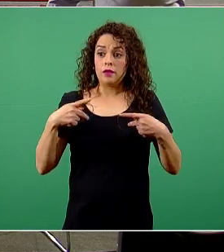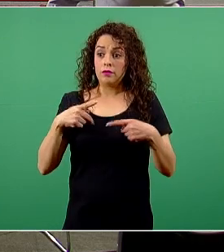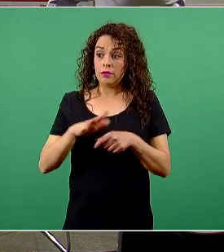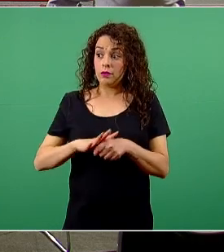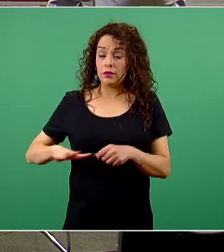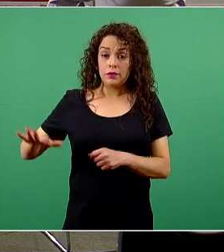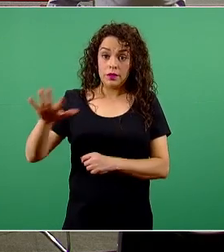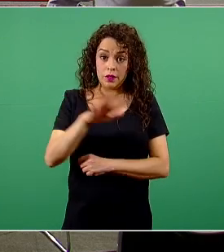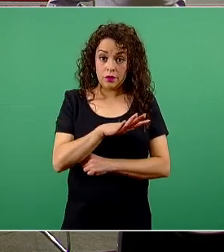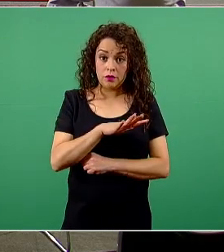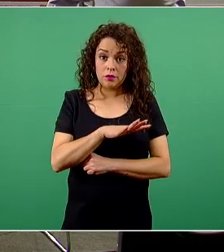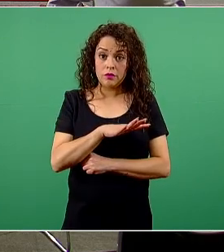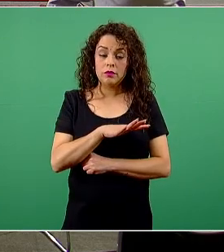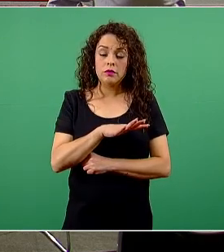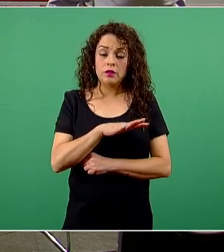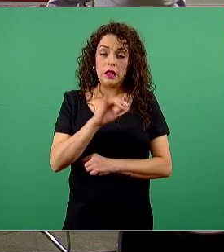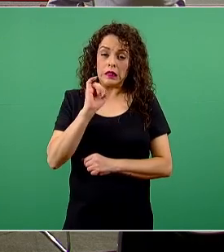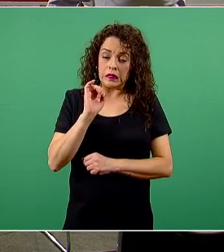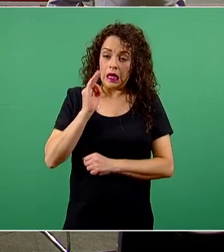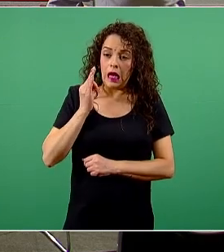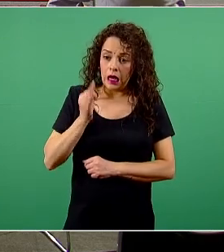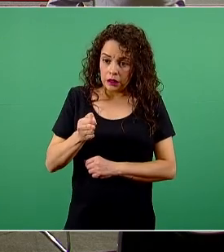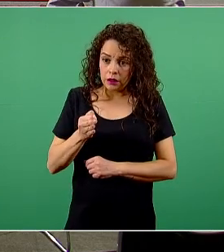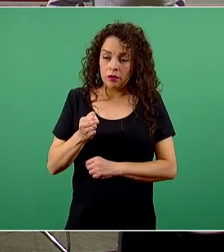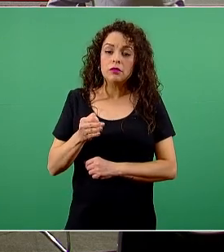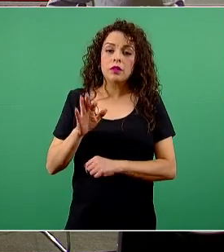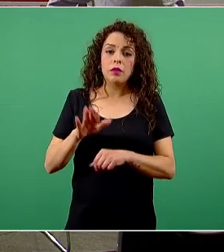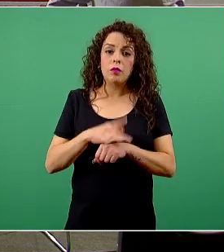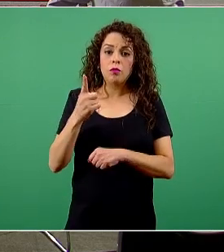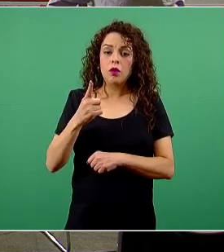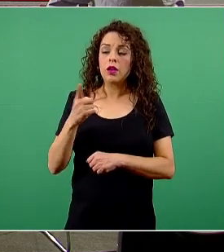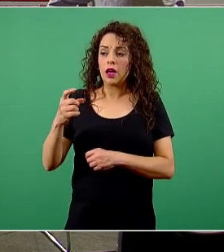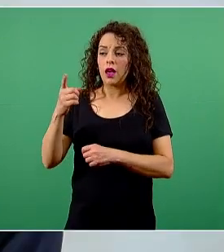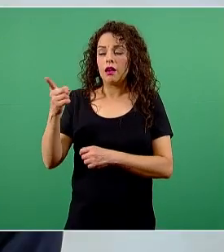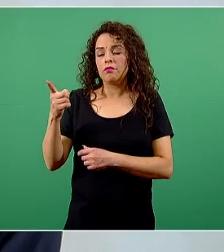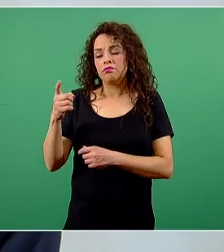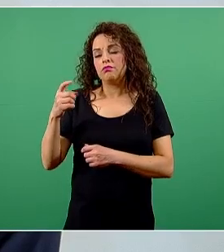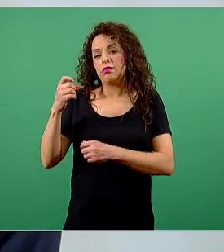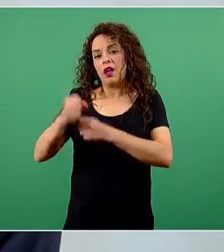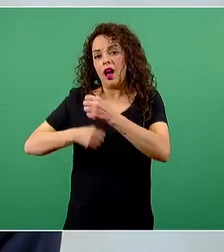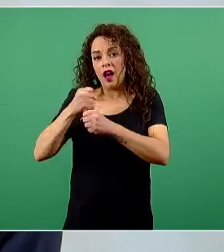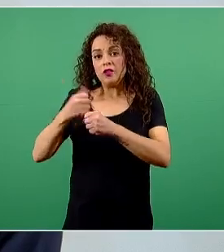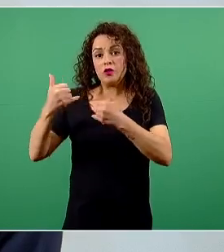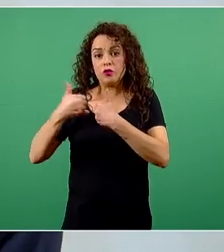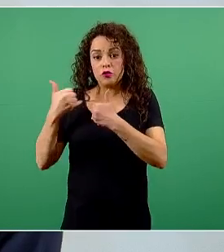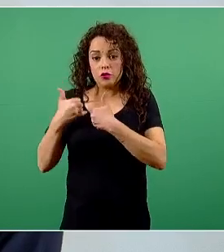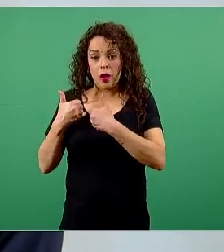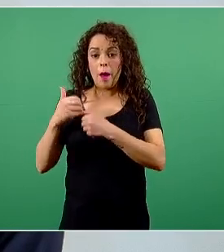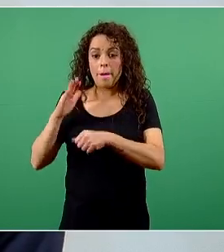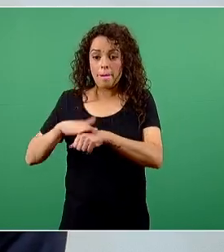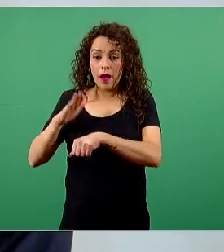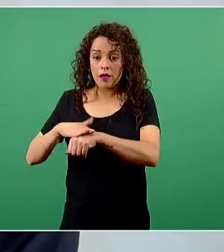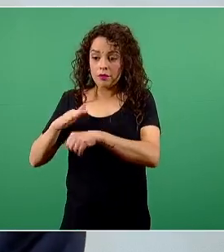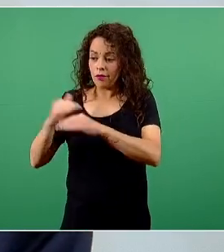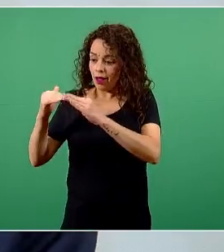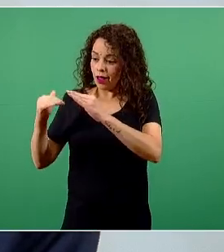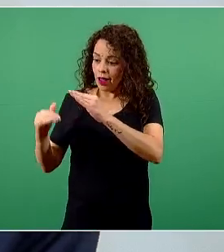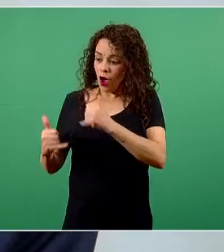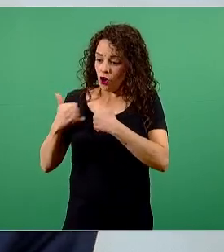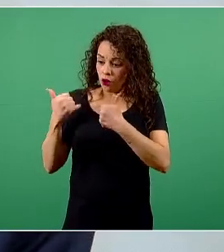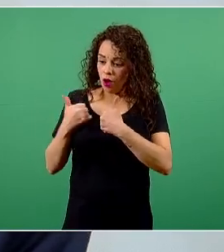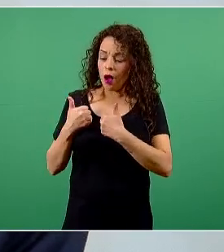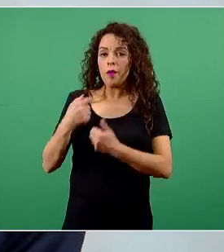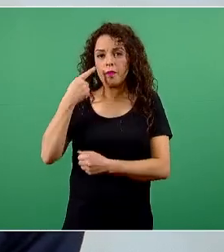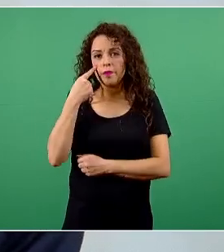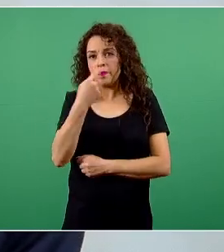cambie conforme se disminuyen los grupos de edad. Los más jóvenes esperamos que acepten más la vacuna.